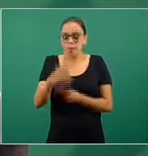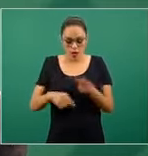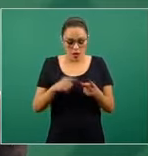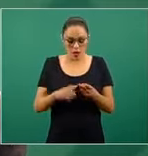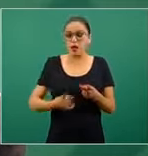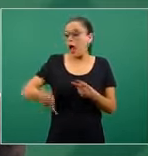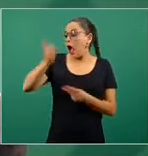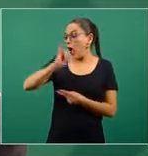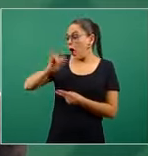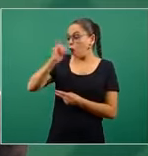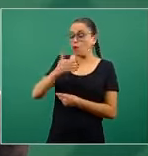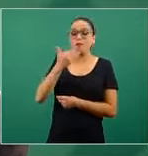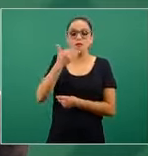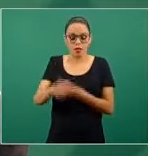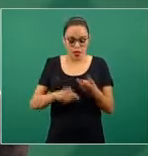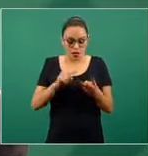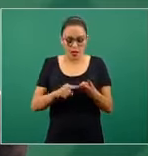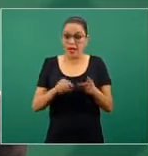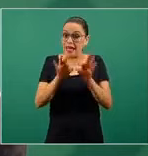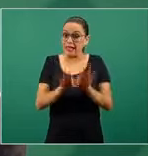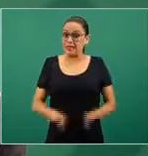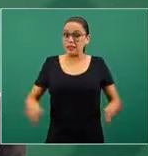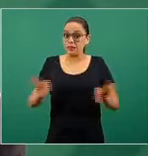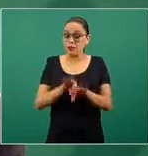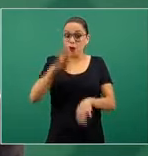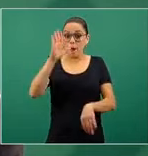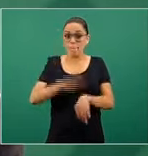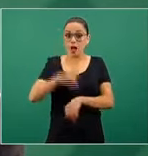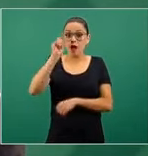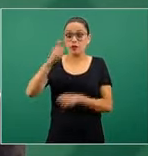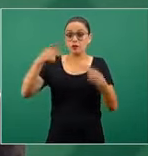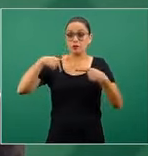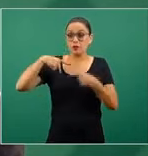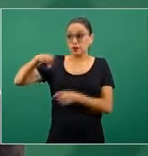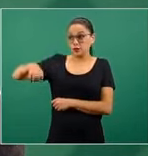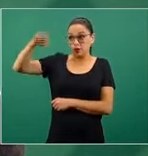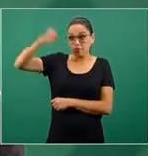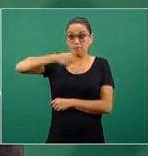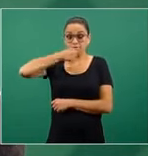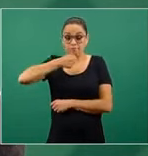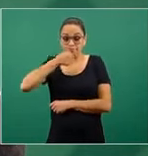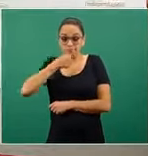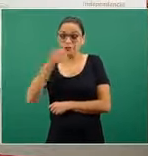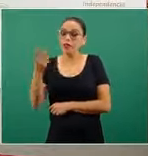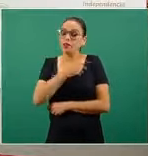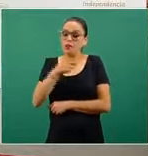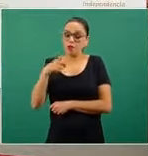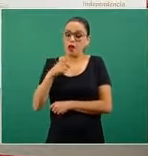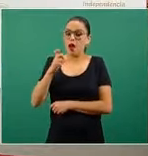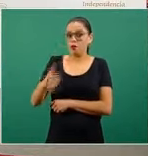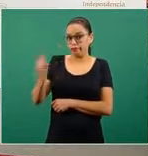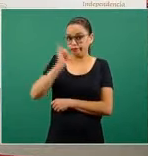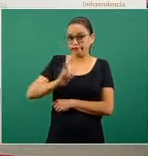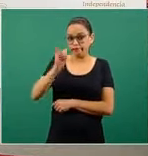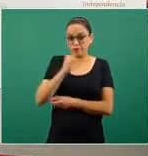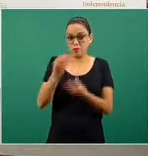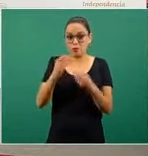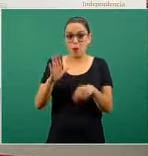hidratado, es muy importante, sobre todo la hidratación en personas adultas mayores. Las personas adultas mayores son muy